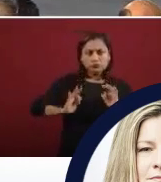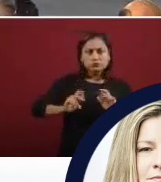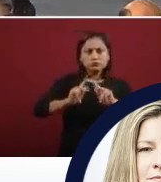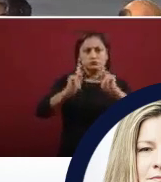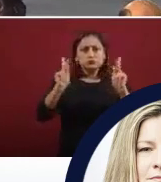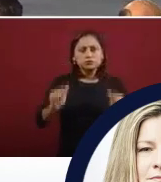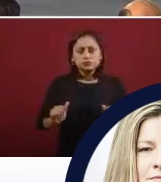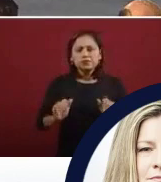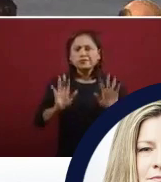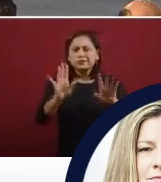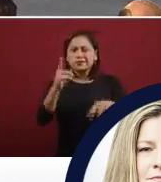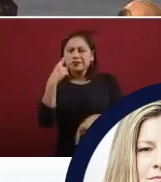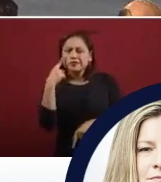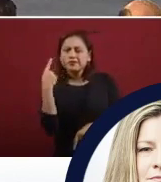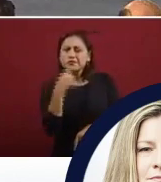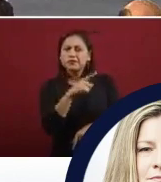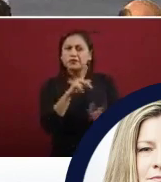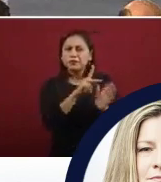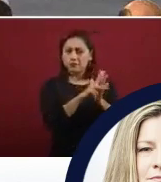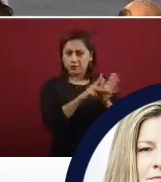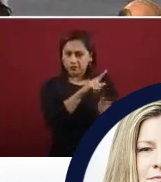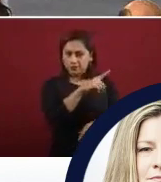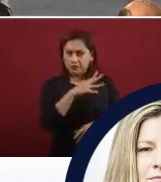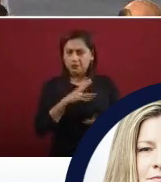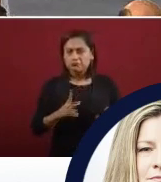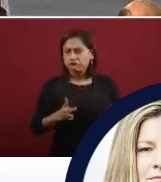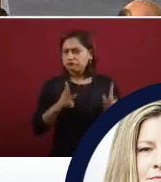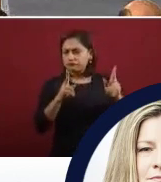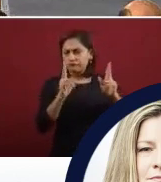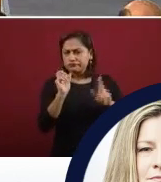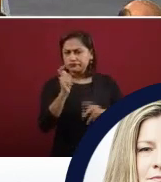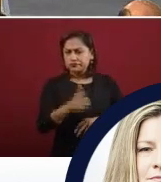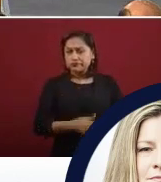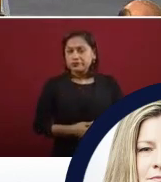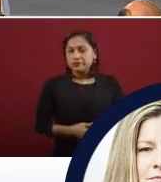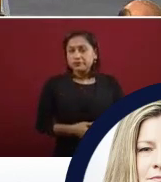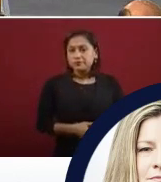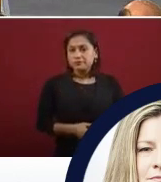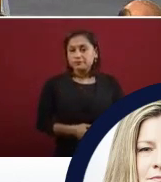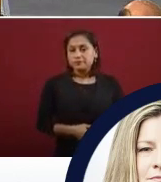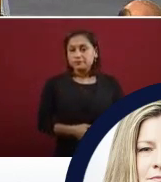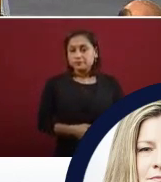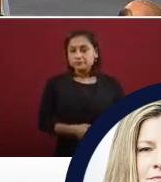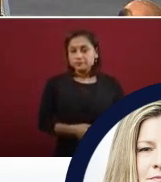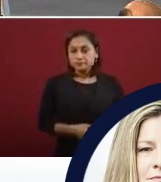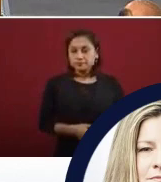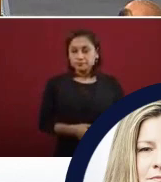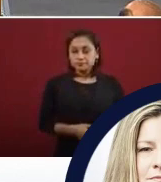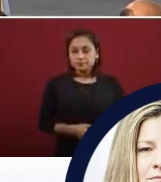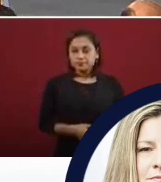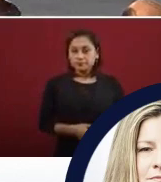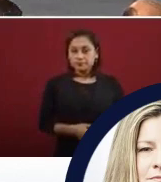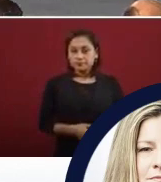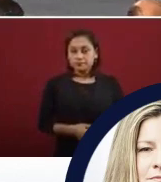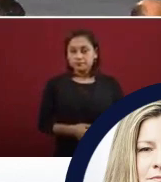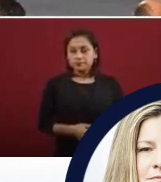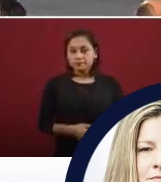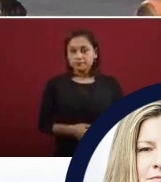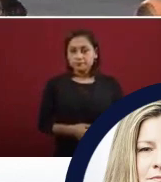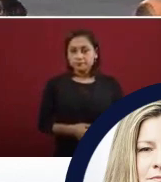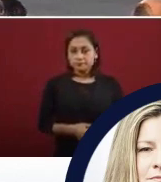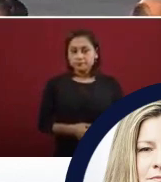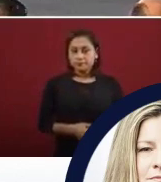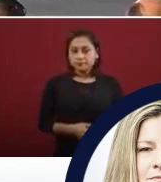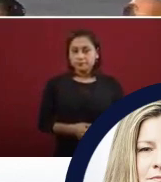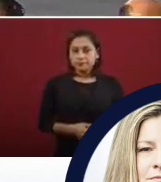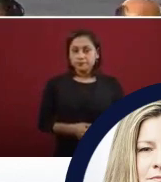cómo van a proteger a los niños. O sea, no sé que si ellos están pensando que esto es algo excepcional, que no es una tendencia, que